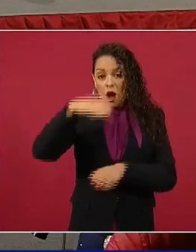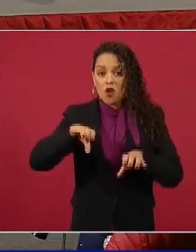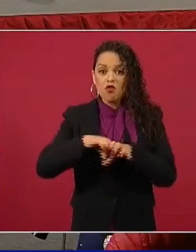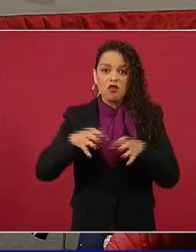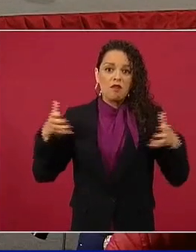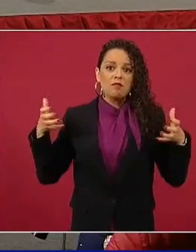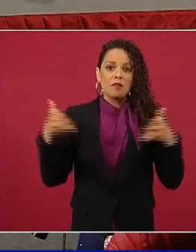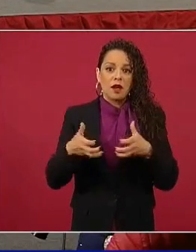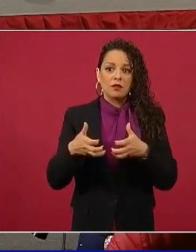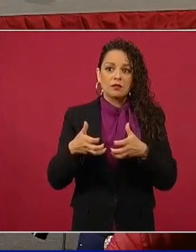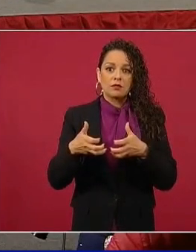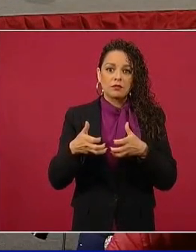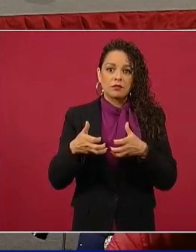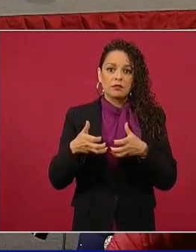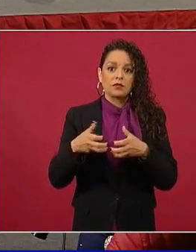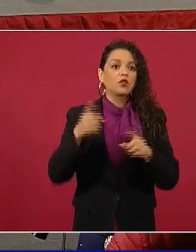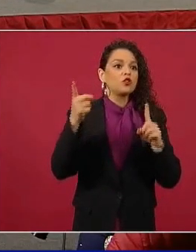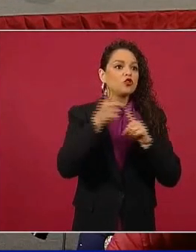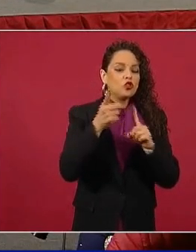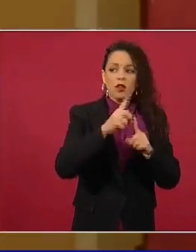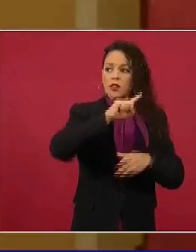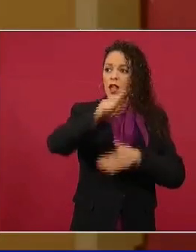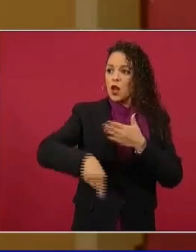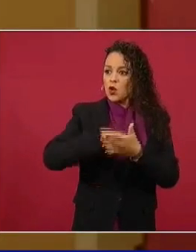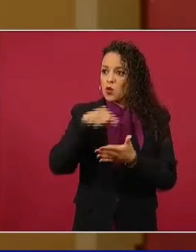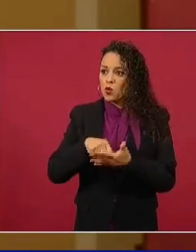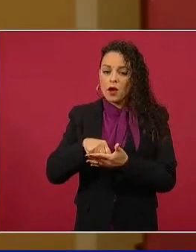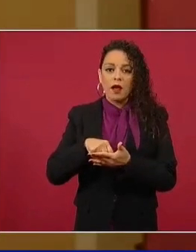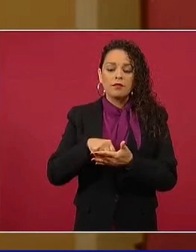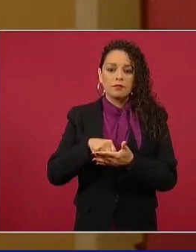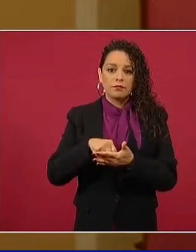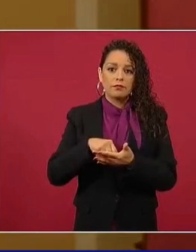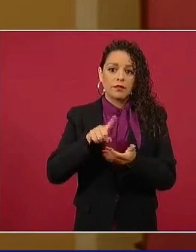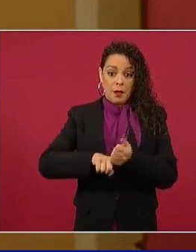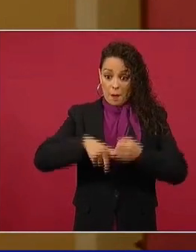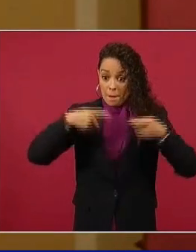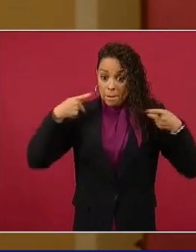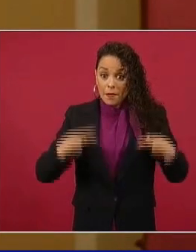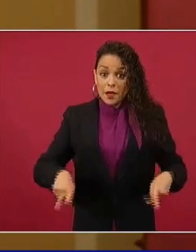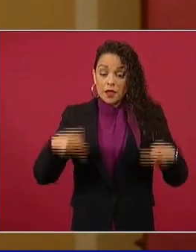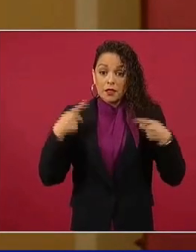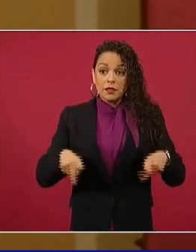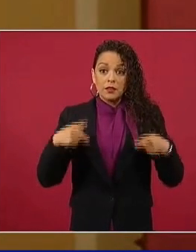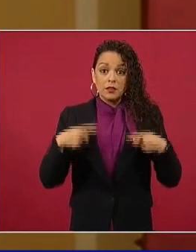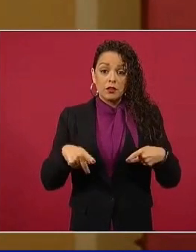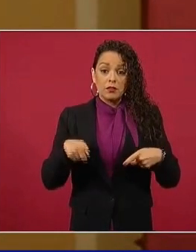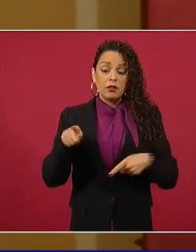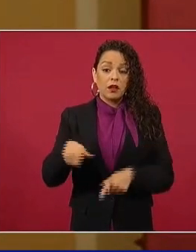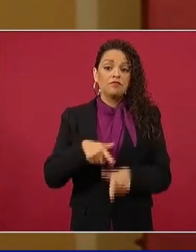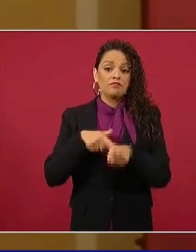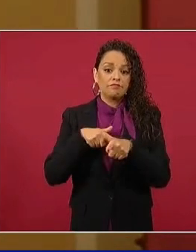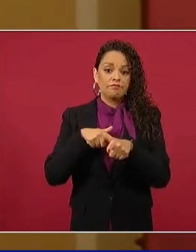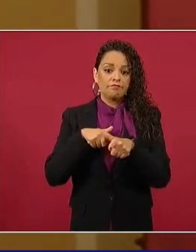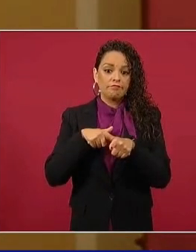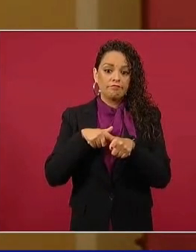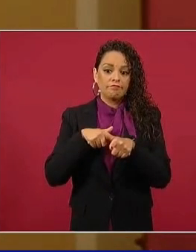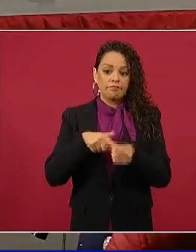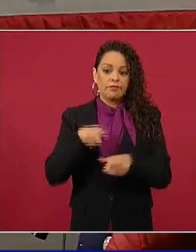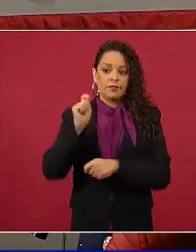circunstancias de modo tiempo y lugar la movilidad de los sujetos perpetradores lo que derivó